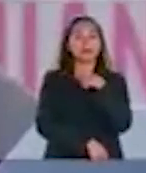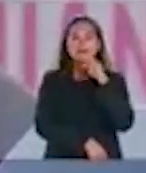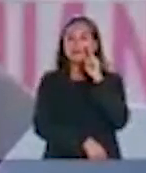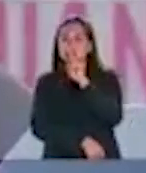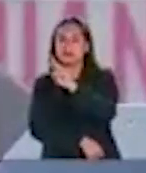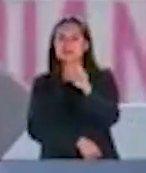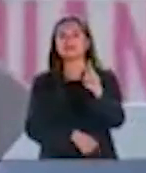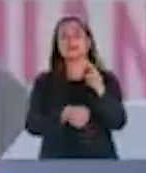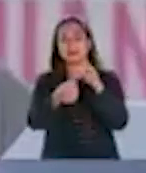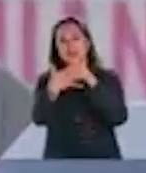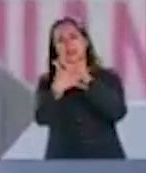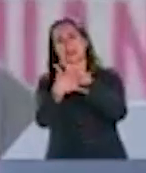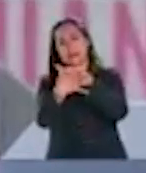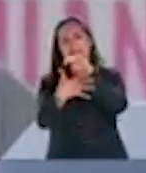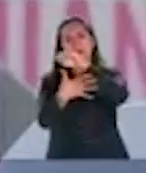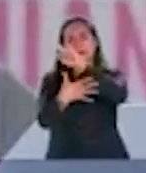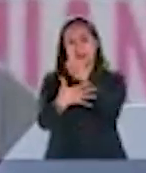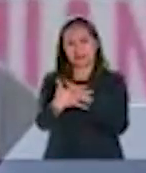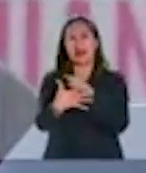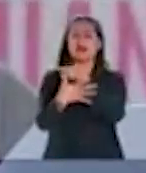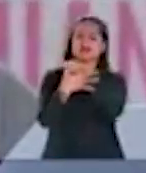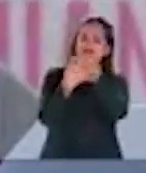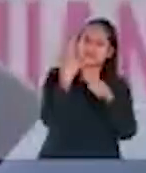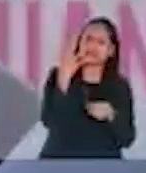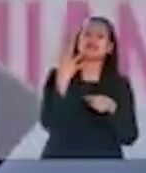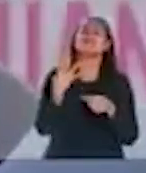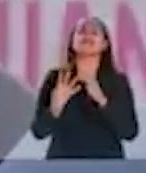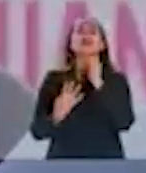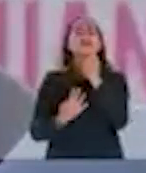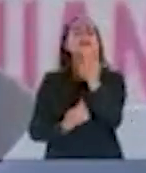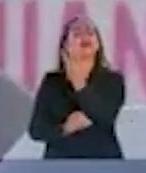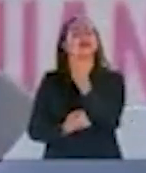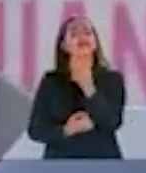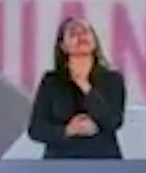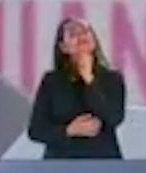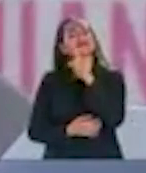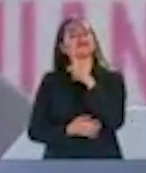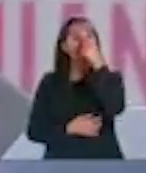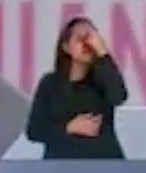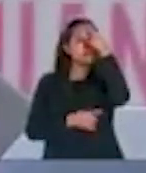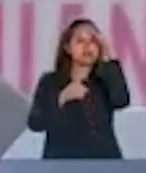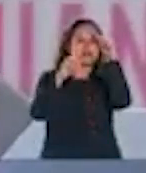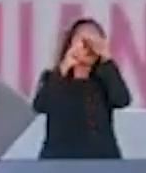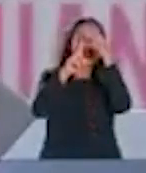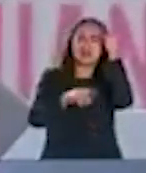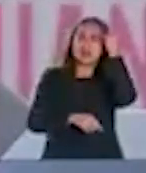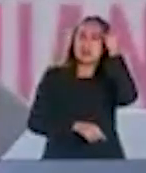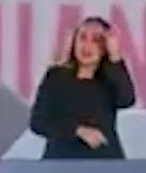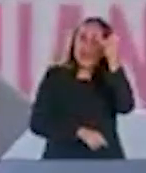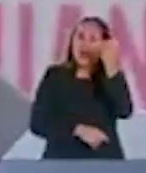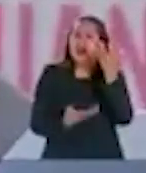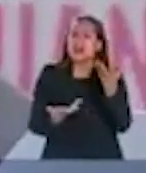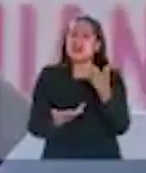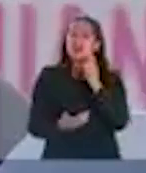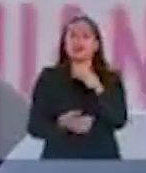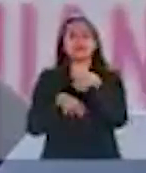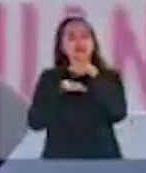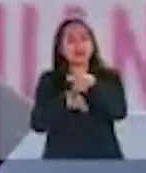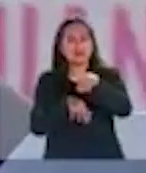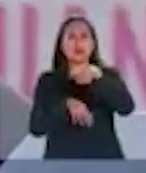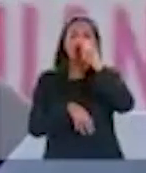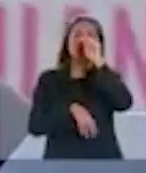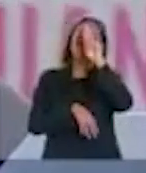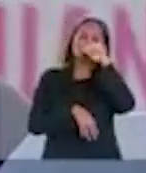candidata margarita zavala se pronunciaron en el mismo sentido cuando donald trump puso uno de sus